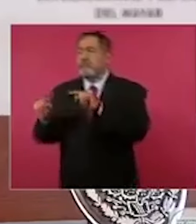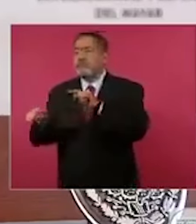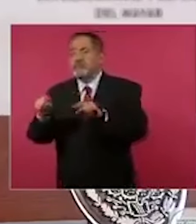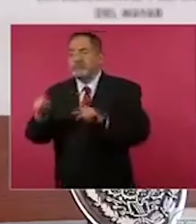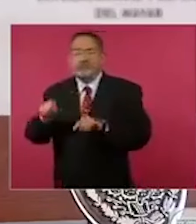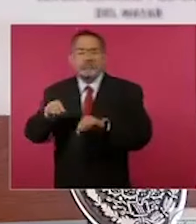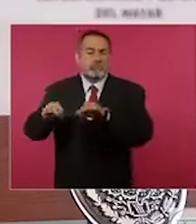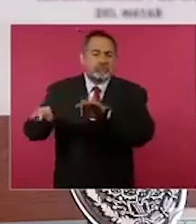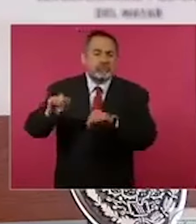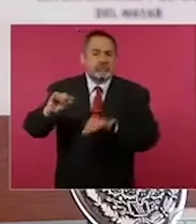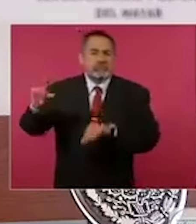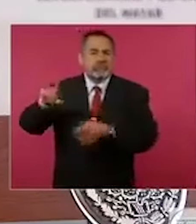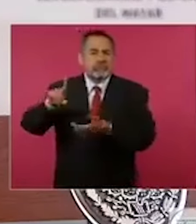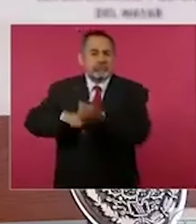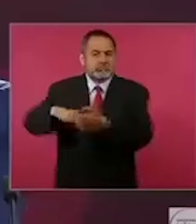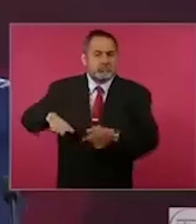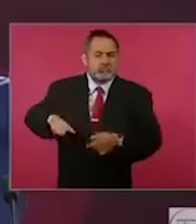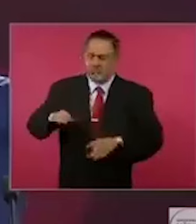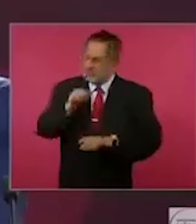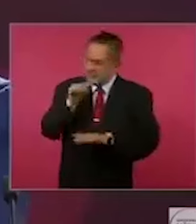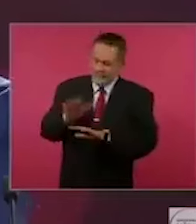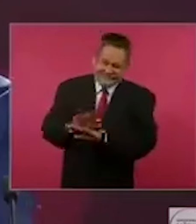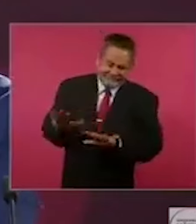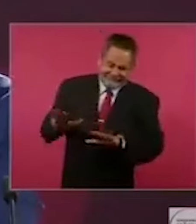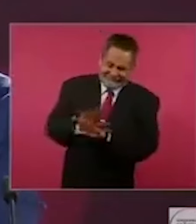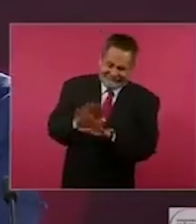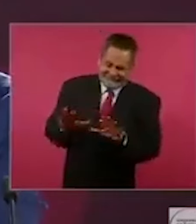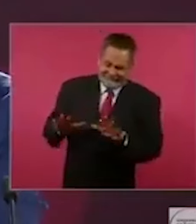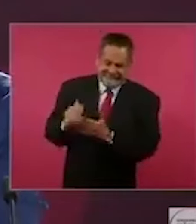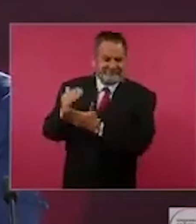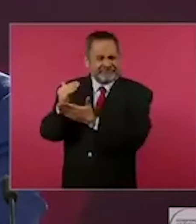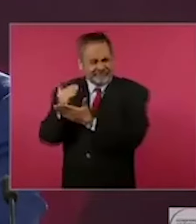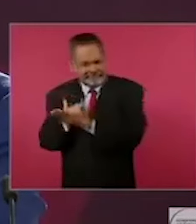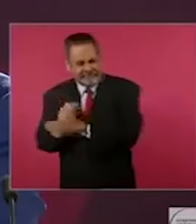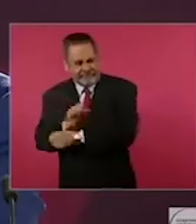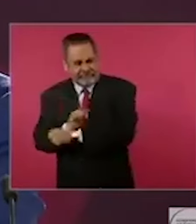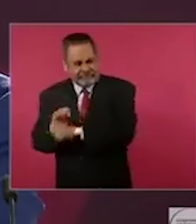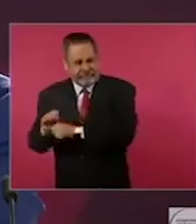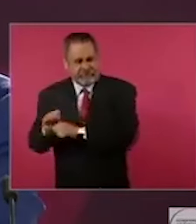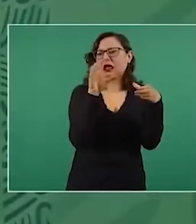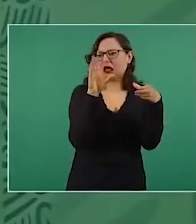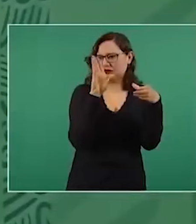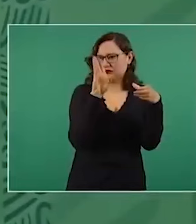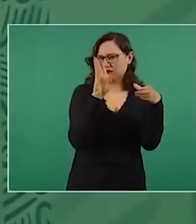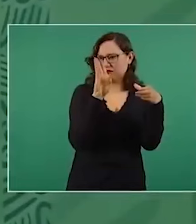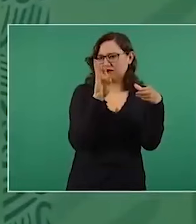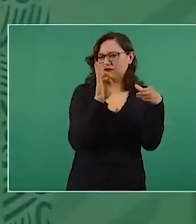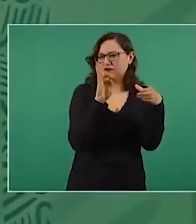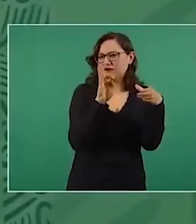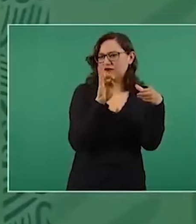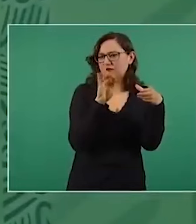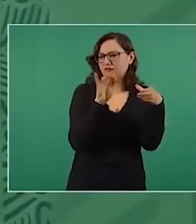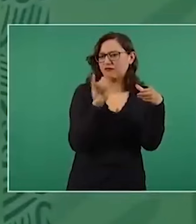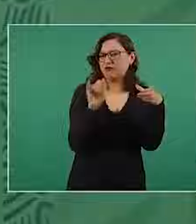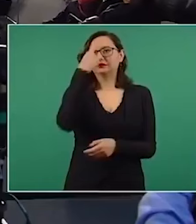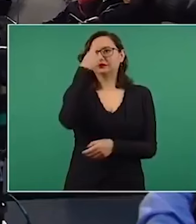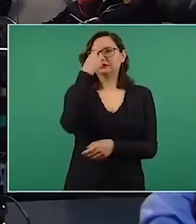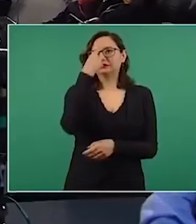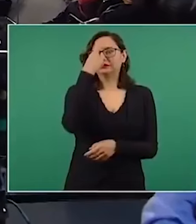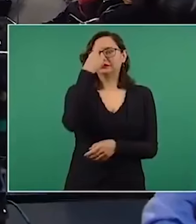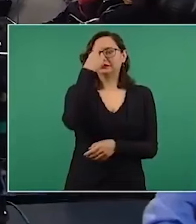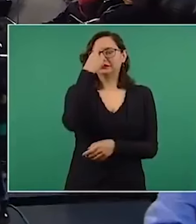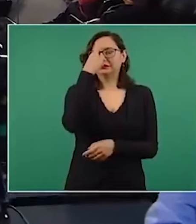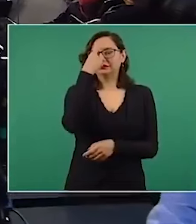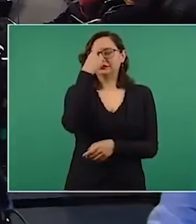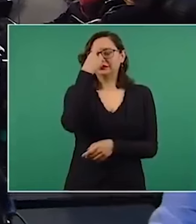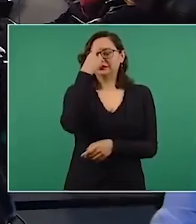podrán participar en la política, pero advirtió que no habrá López Obradorismo porque nadie lo representa. En su conferencia matutina de este